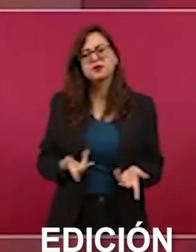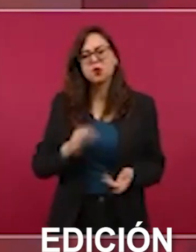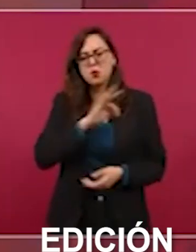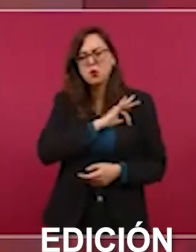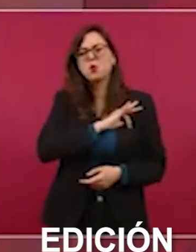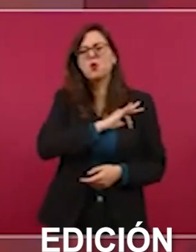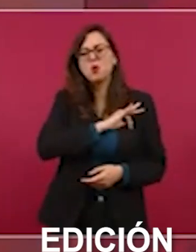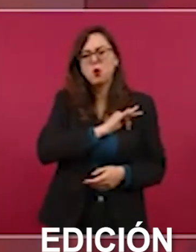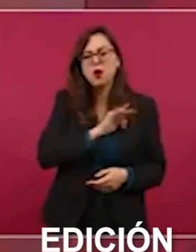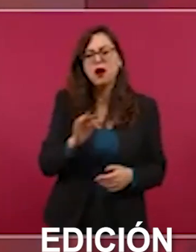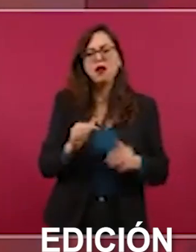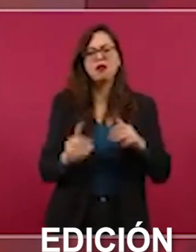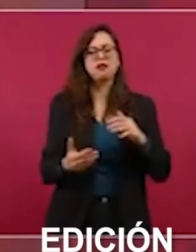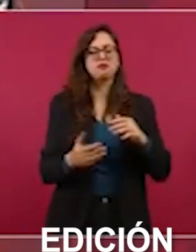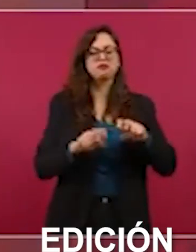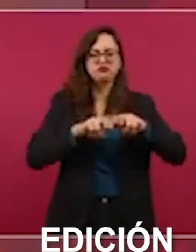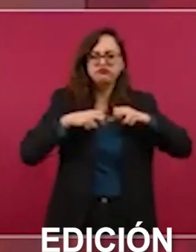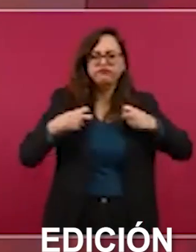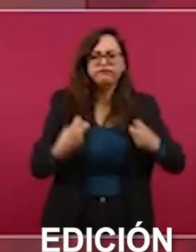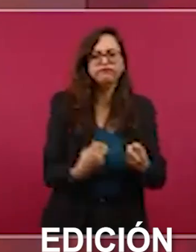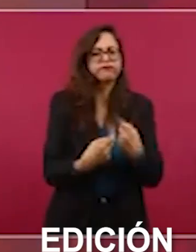y